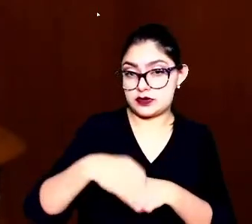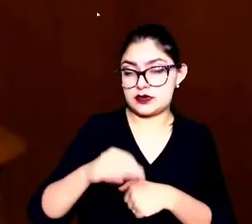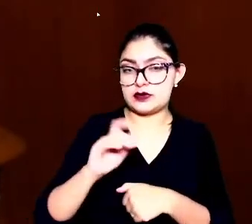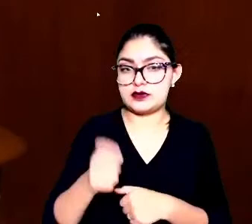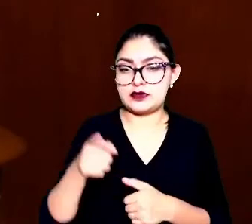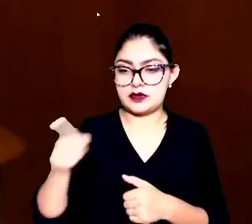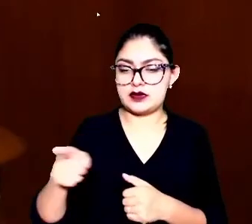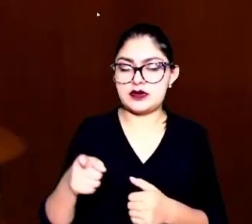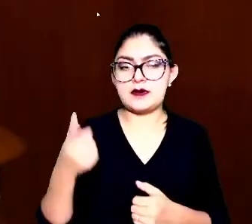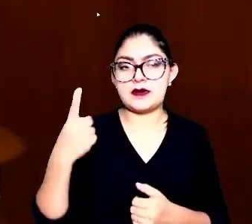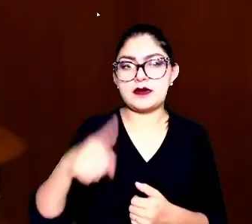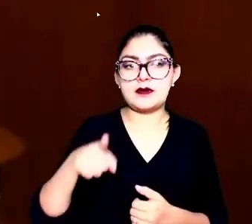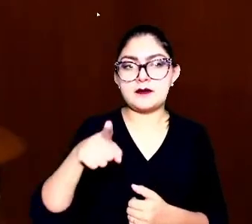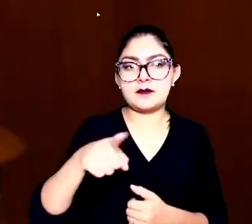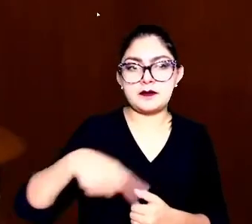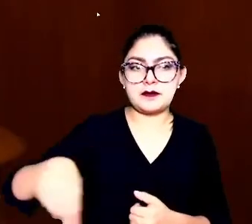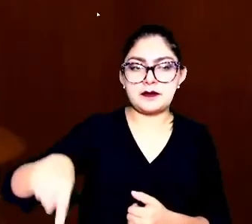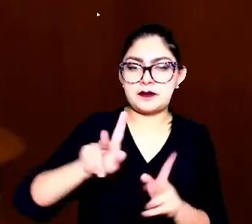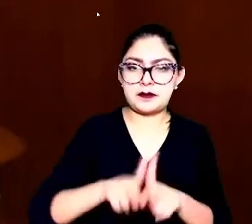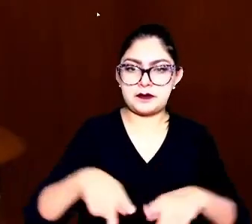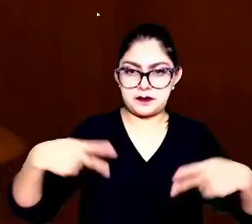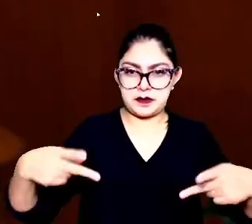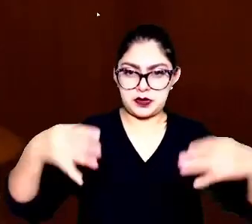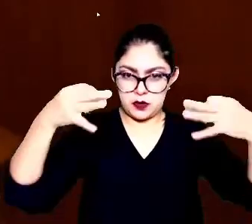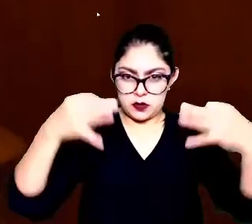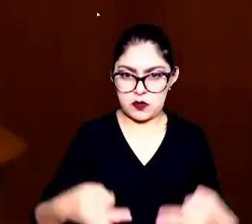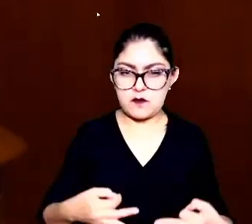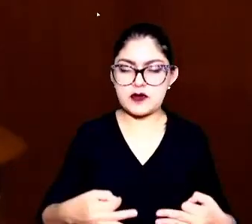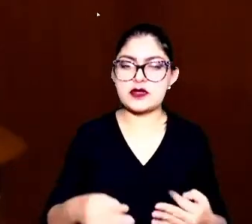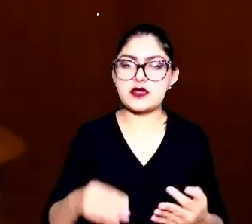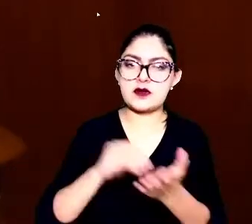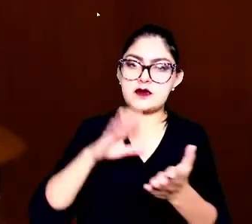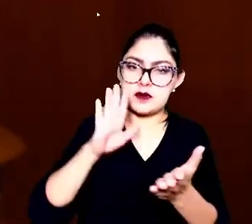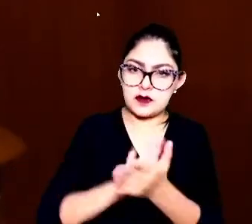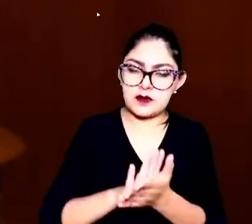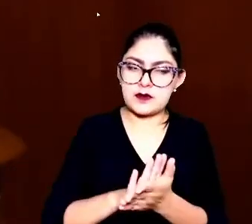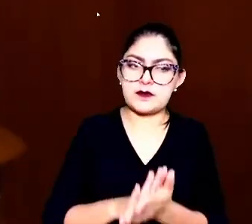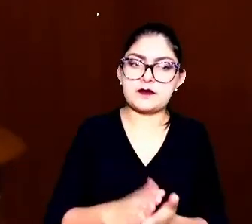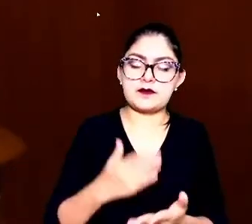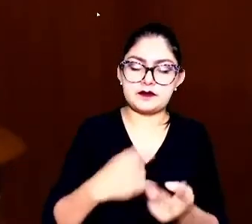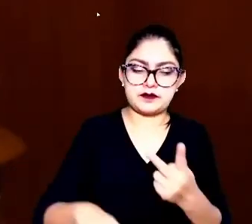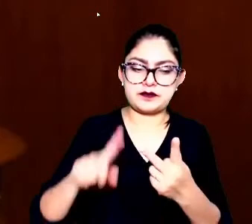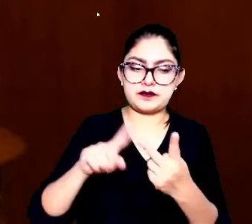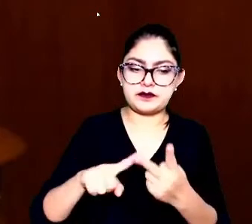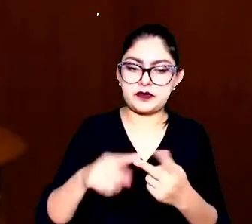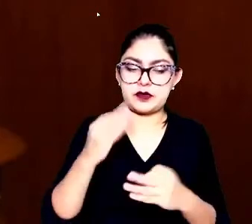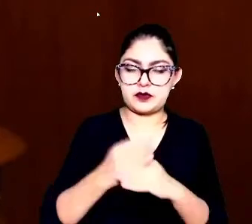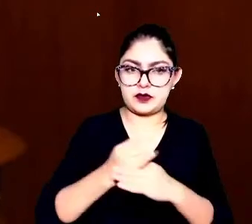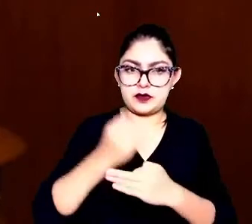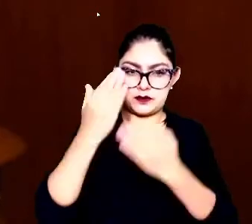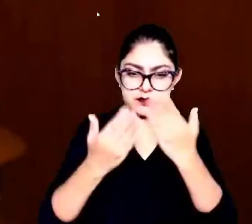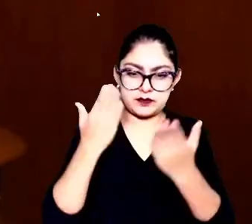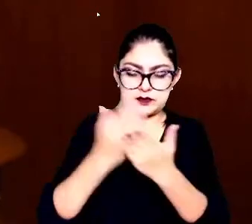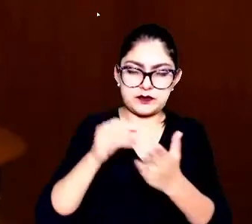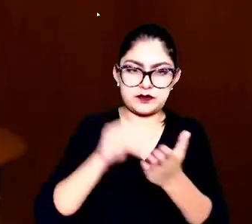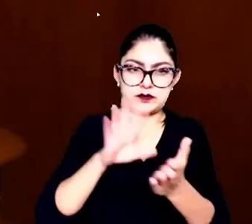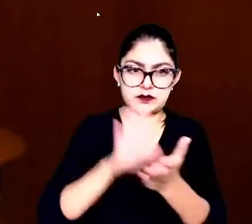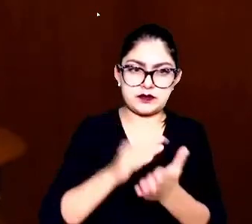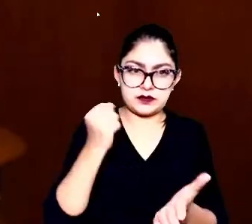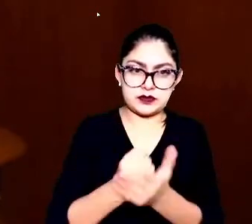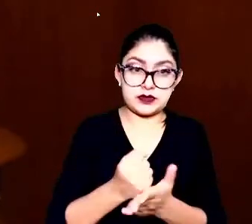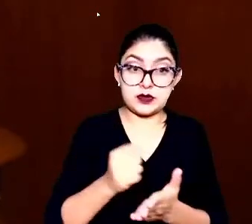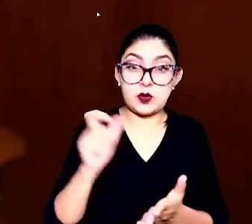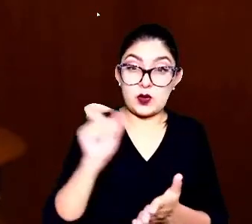oficial gaceta de gobierno segundo el presente decreto entrará en vigor al día siguiente de su publicación